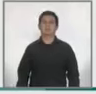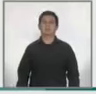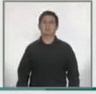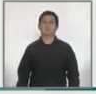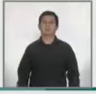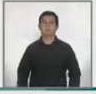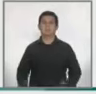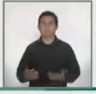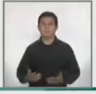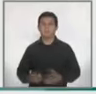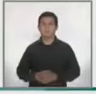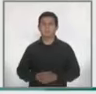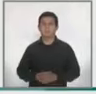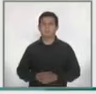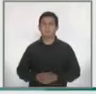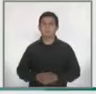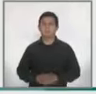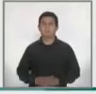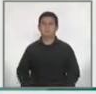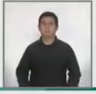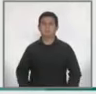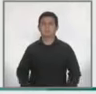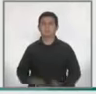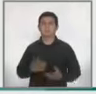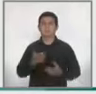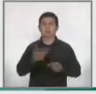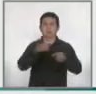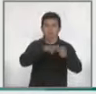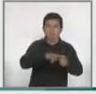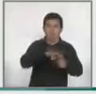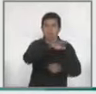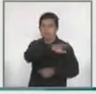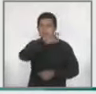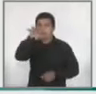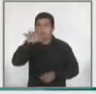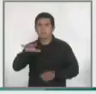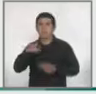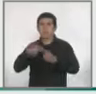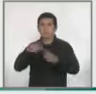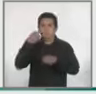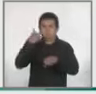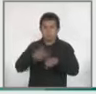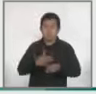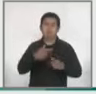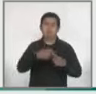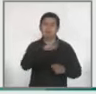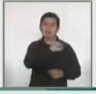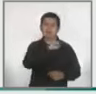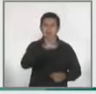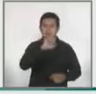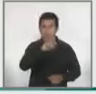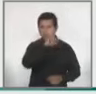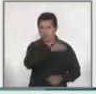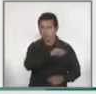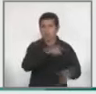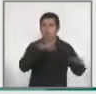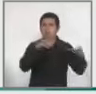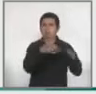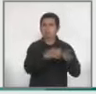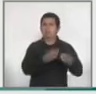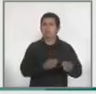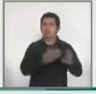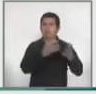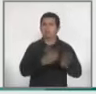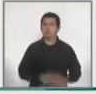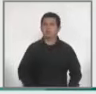De acuerdo a la institución de atención, tenemos que los servicios de salud de Oaxaca han